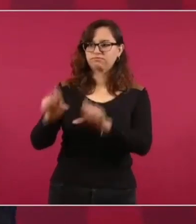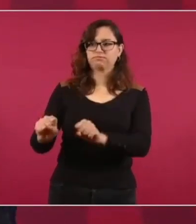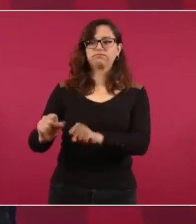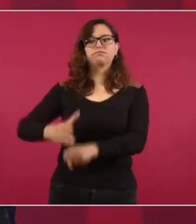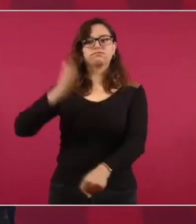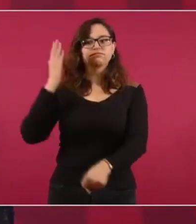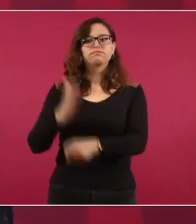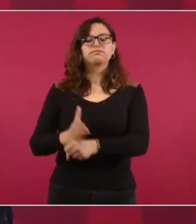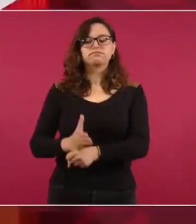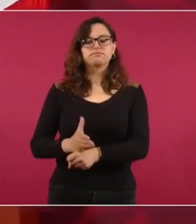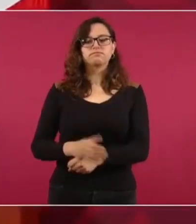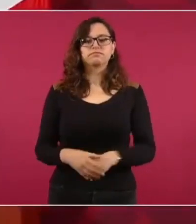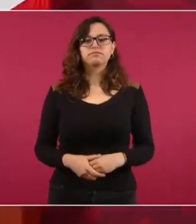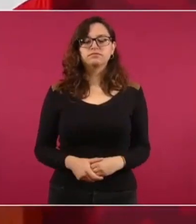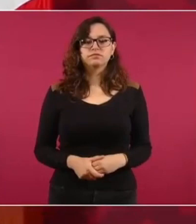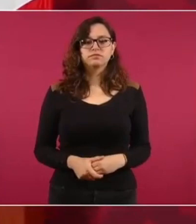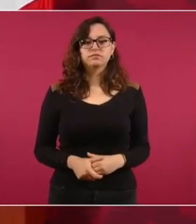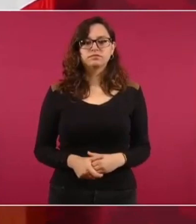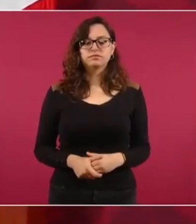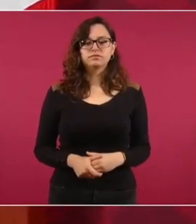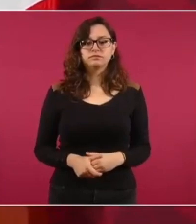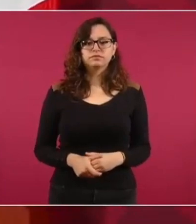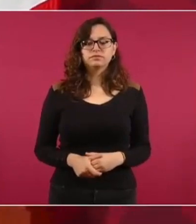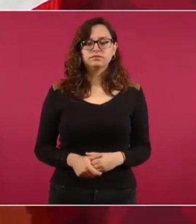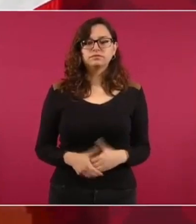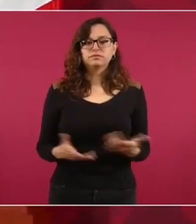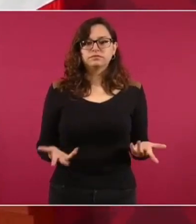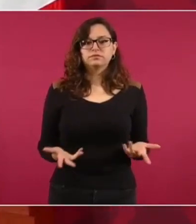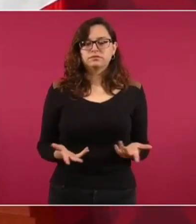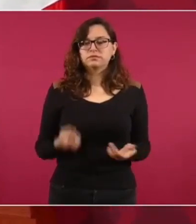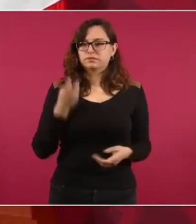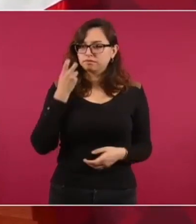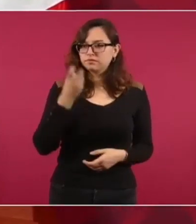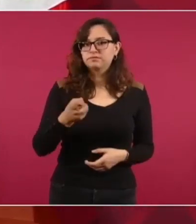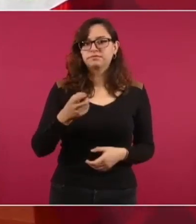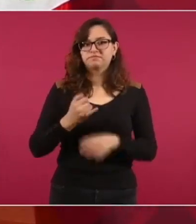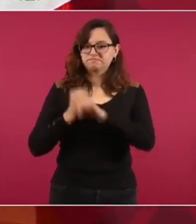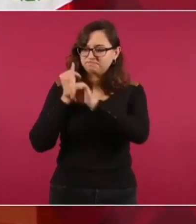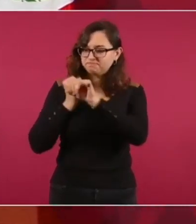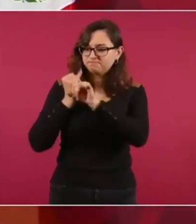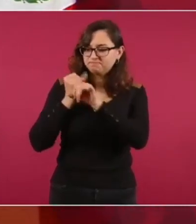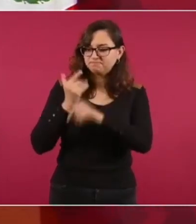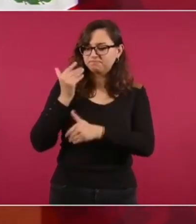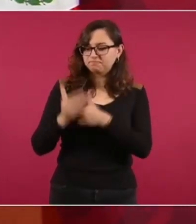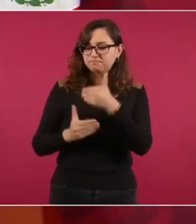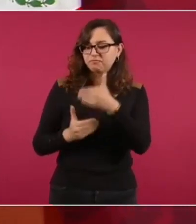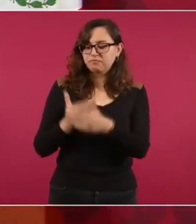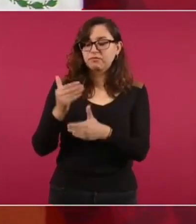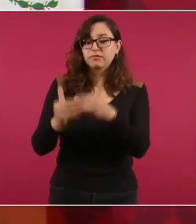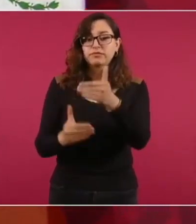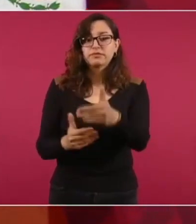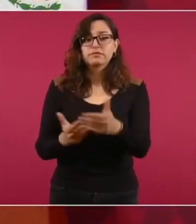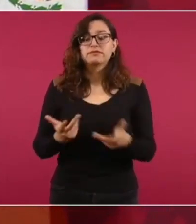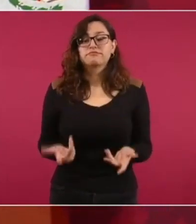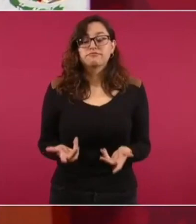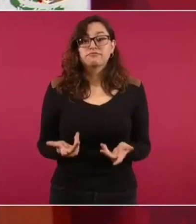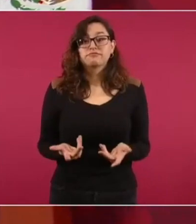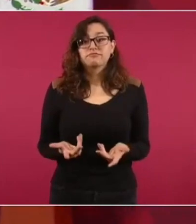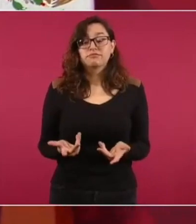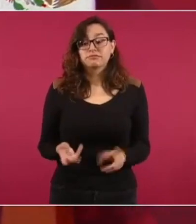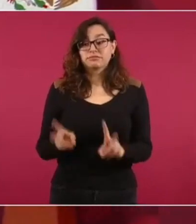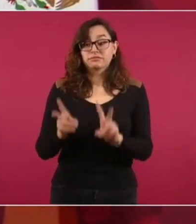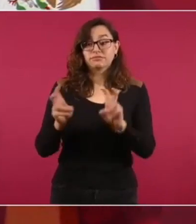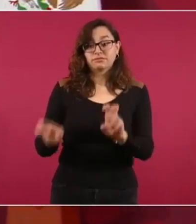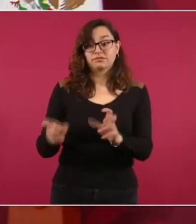los responsables. Eso es lo que se está haciendo. No puedo, por